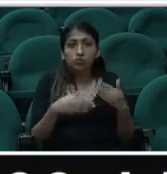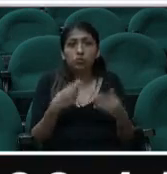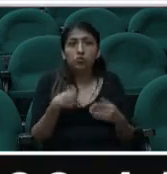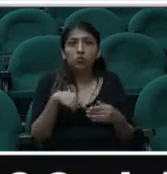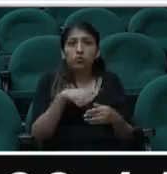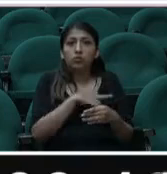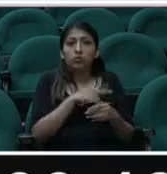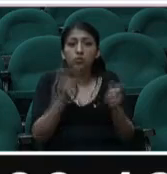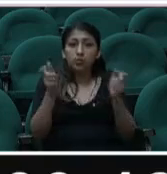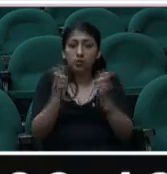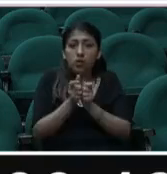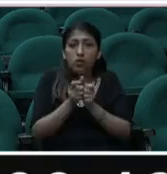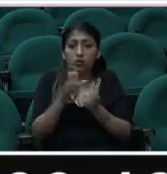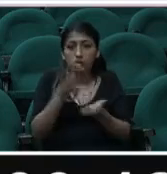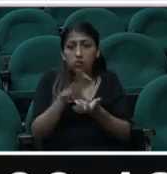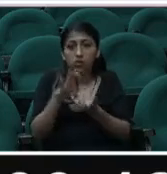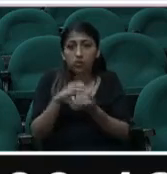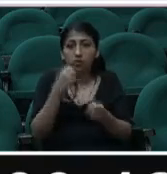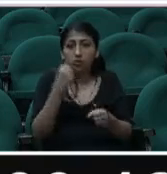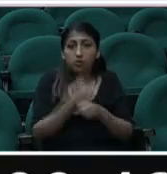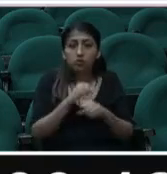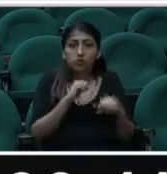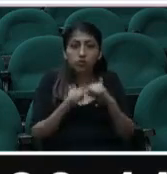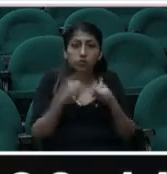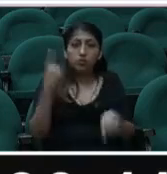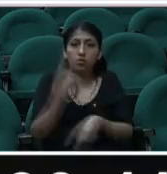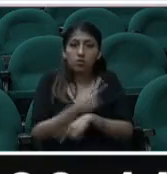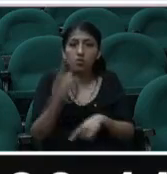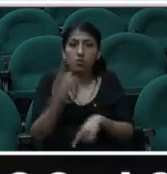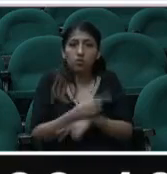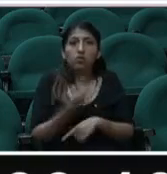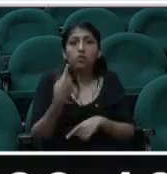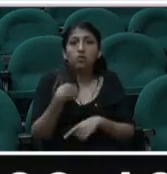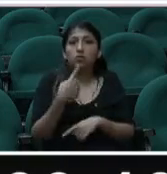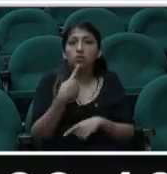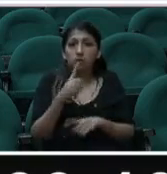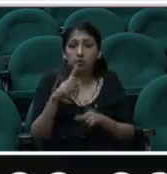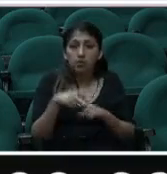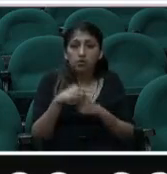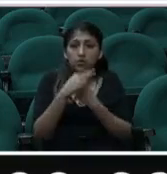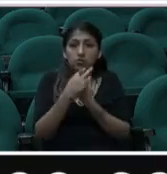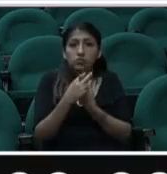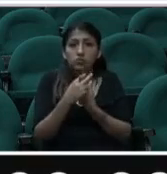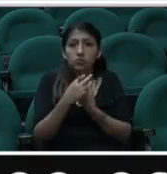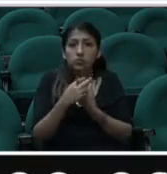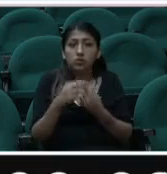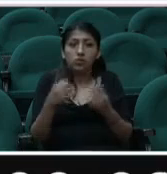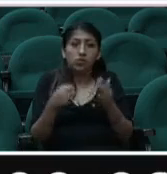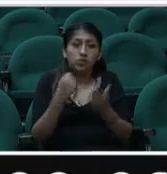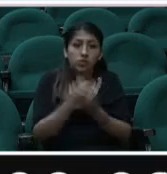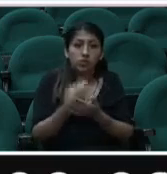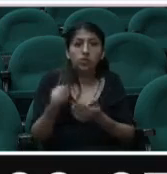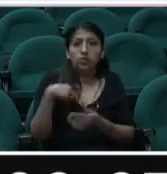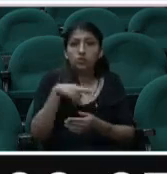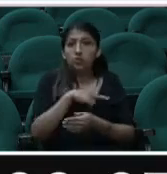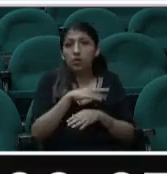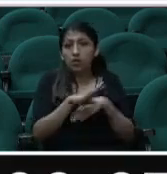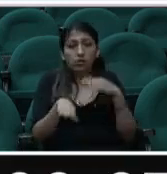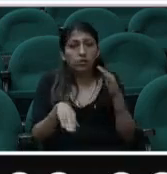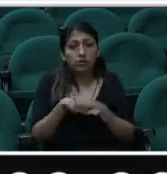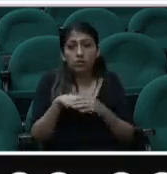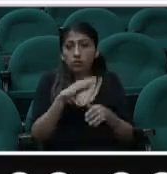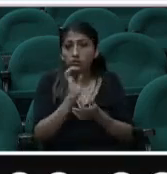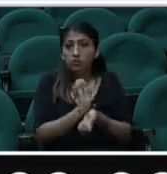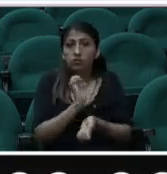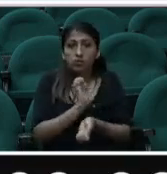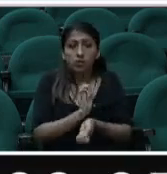pequeños ciudadanos que están luchando en el día a día por ellos que yo le dije inicialmente es una puñalada que nos dieron a todos a